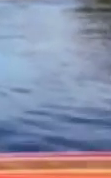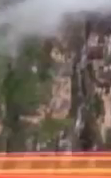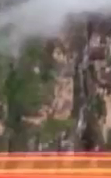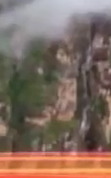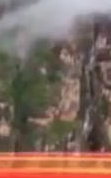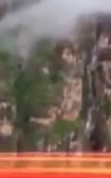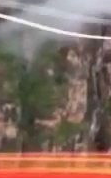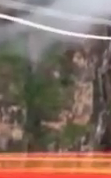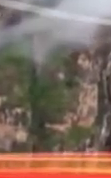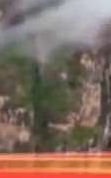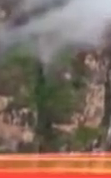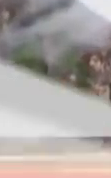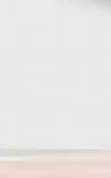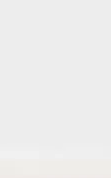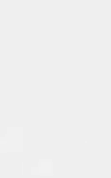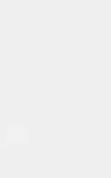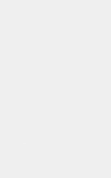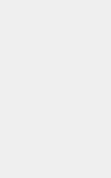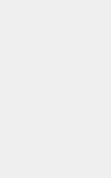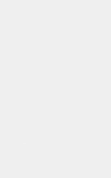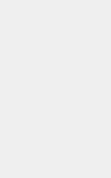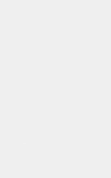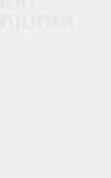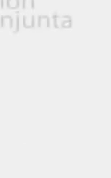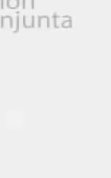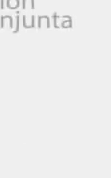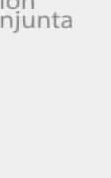sigamos haciendo manos